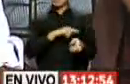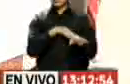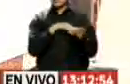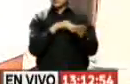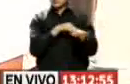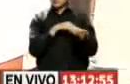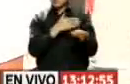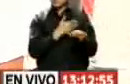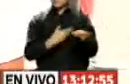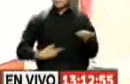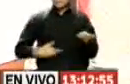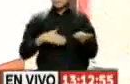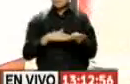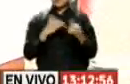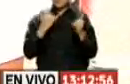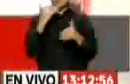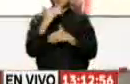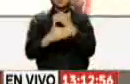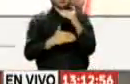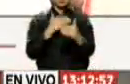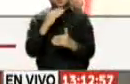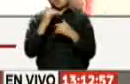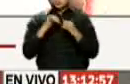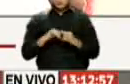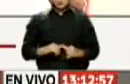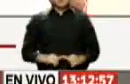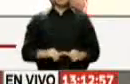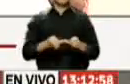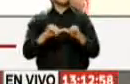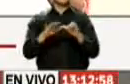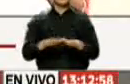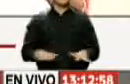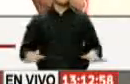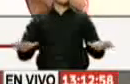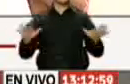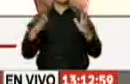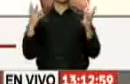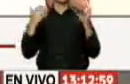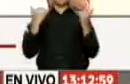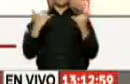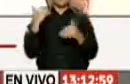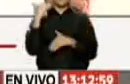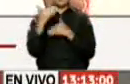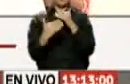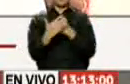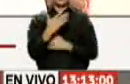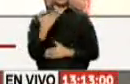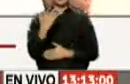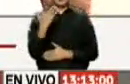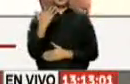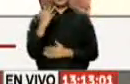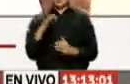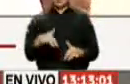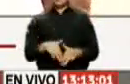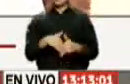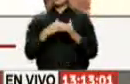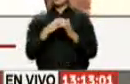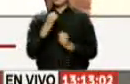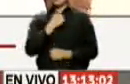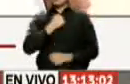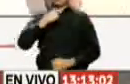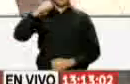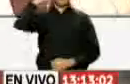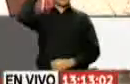Ejecutivo. Estamos en un proceso de construcción, en un proceso de recuperación de nuestros